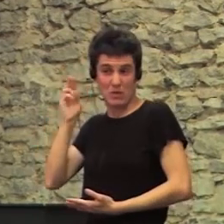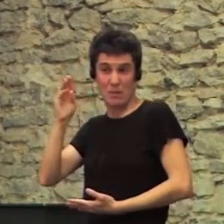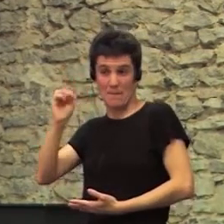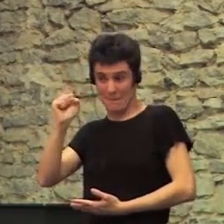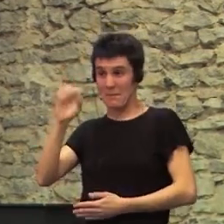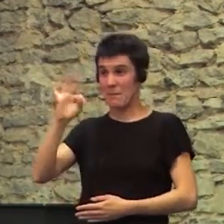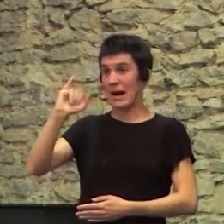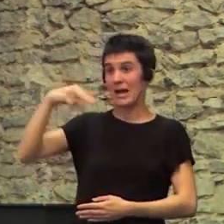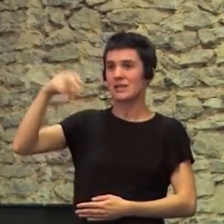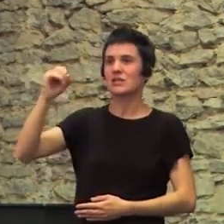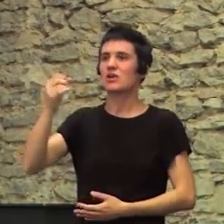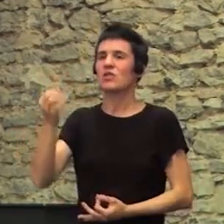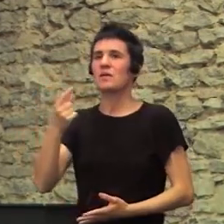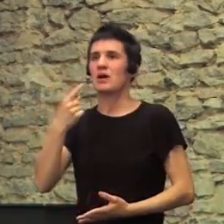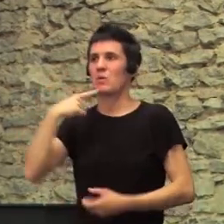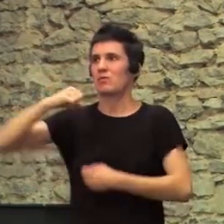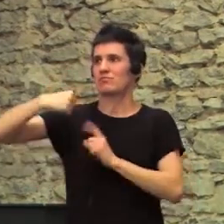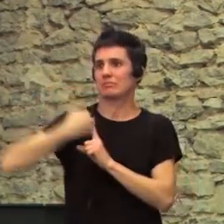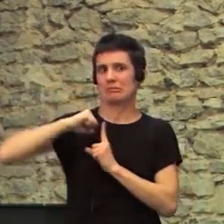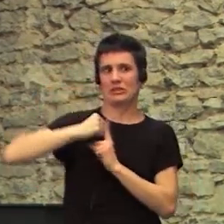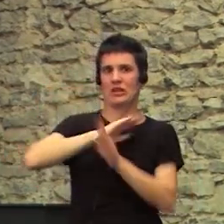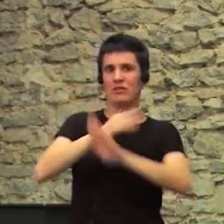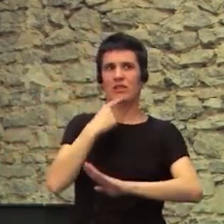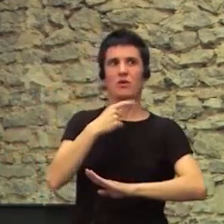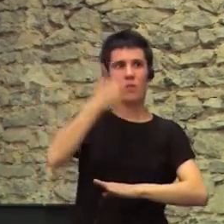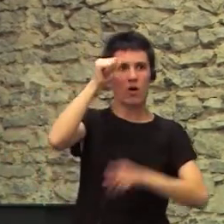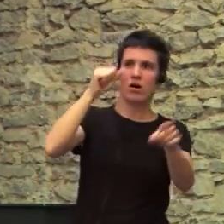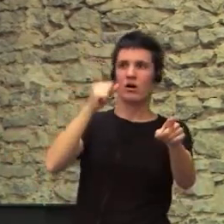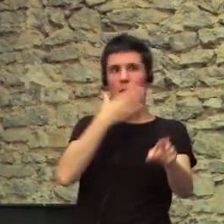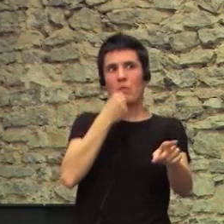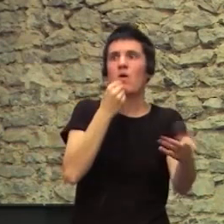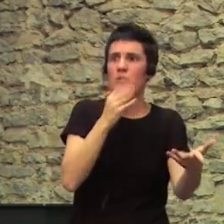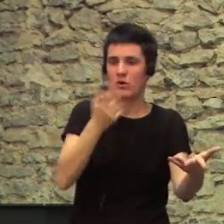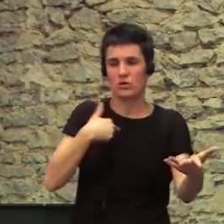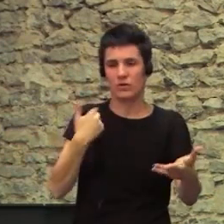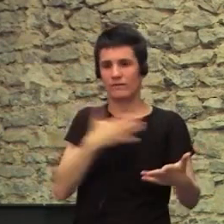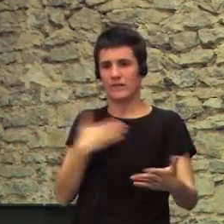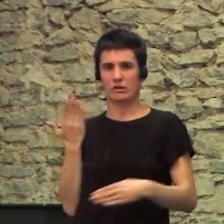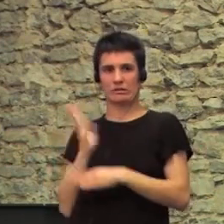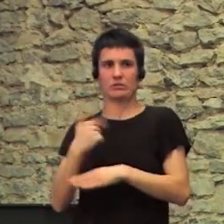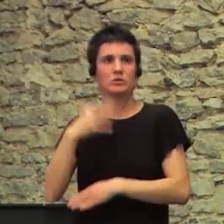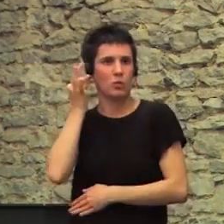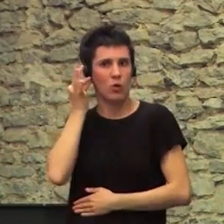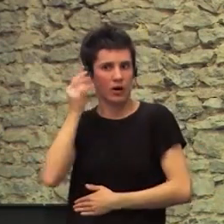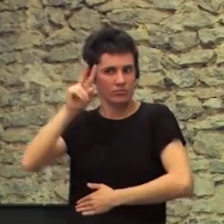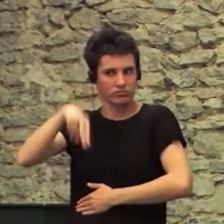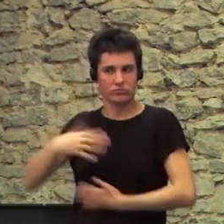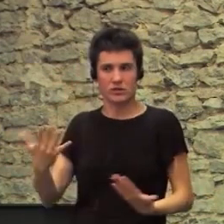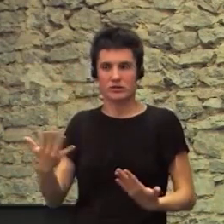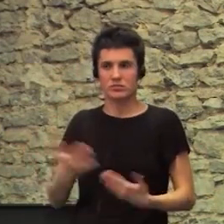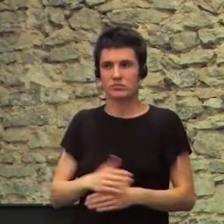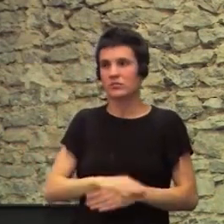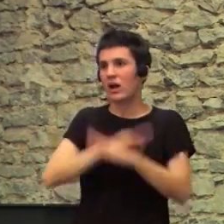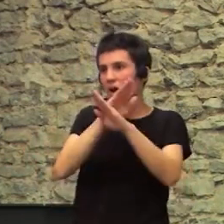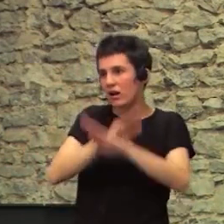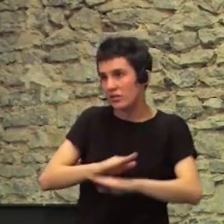lo bueno que estaban los tíos de no sé dónde para demostrar lo mujer que era. Y digamos que eso, que ha sido